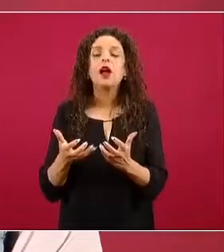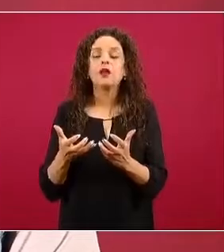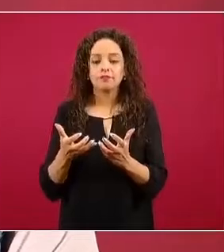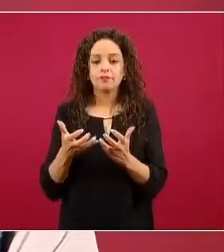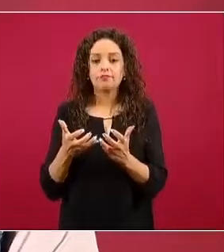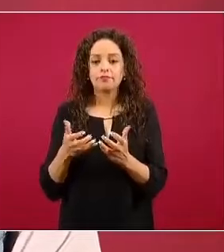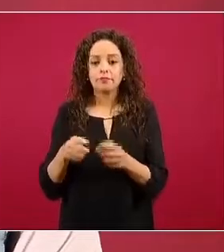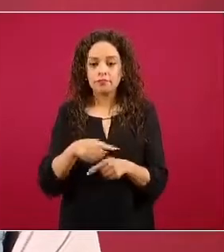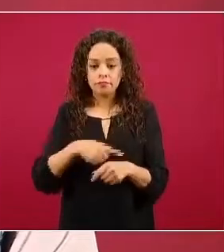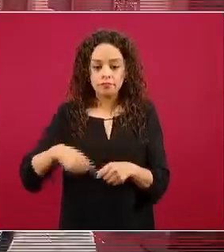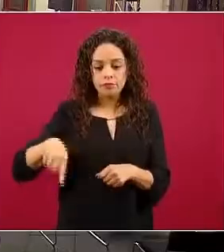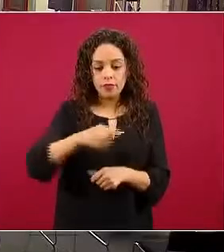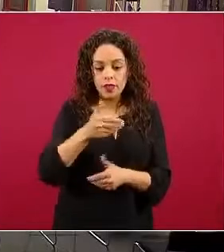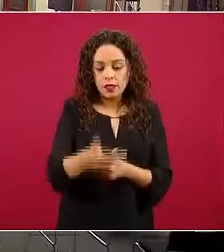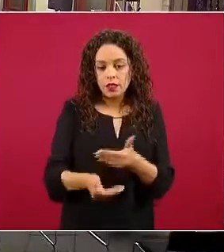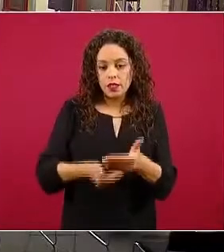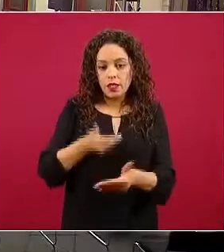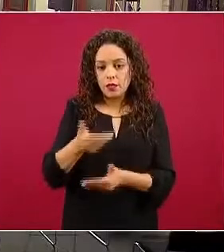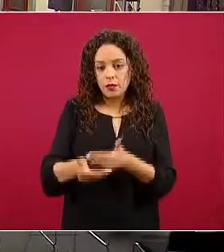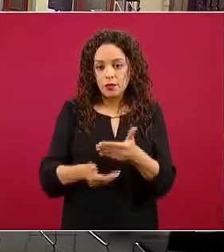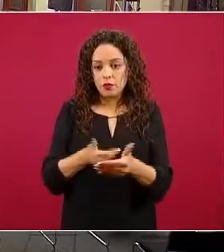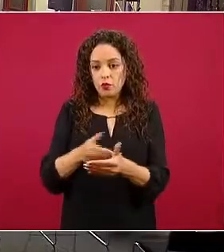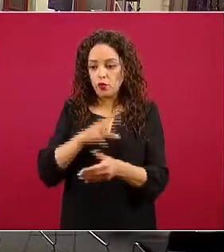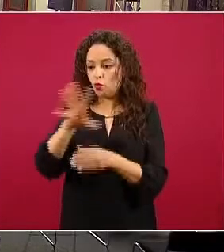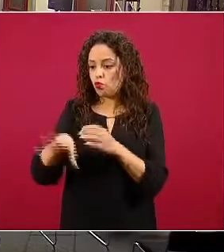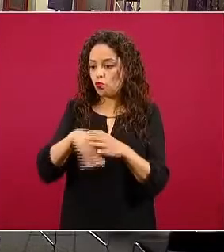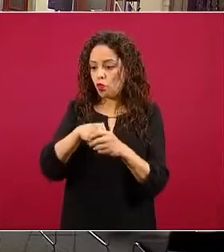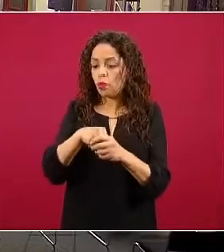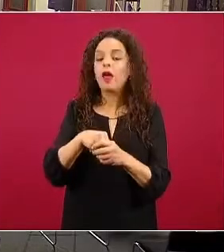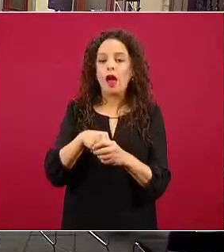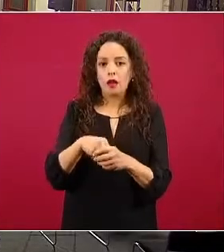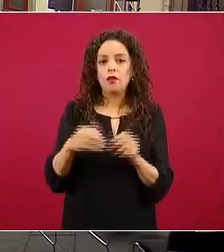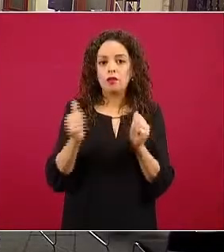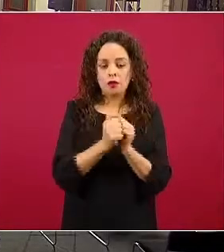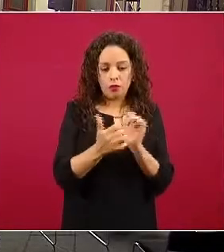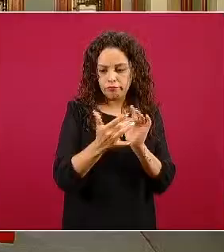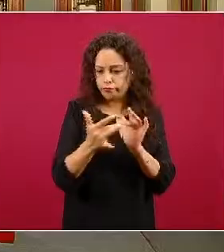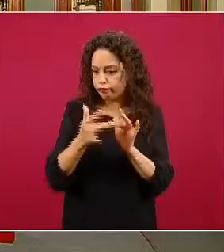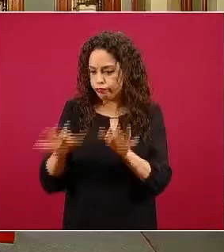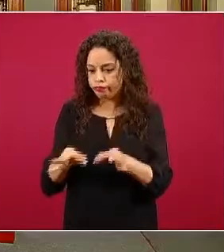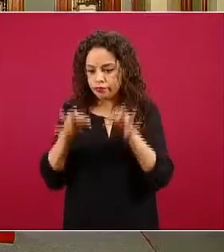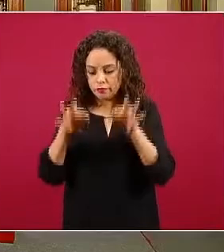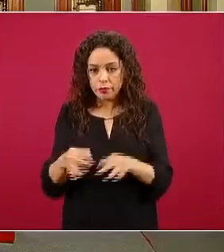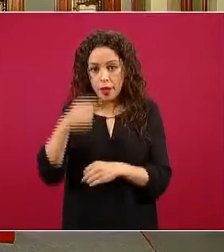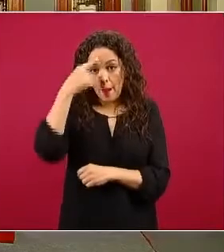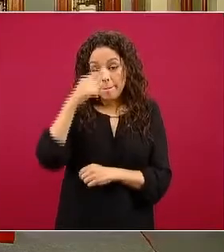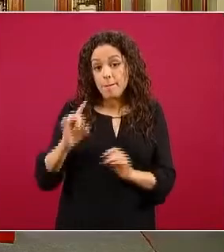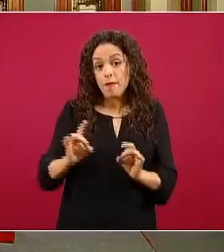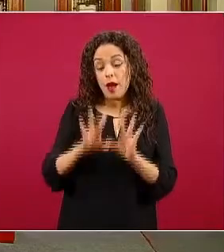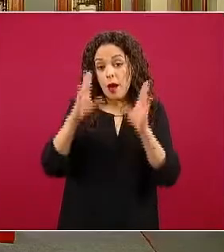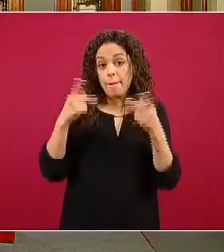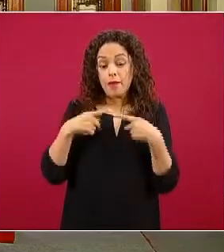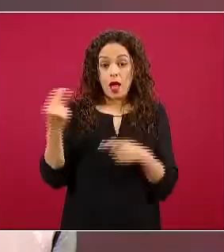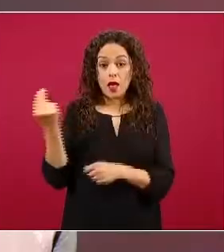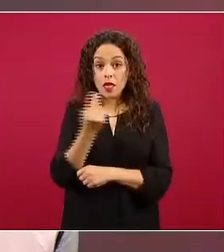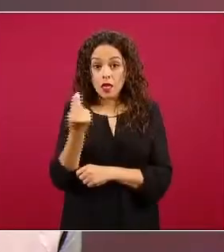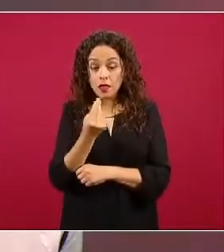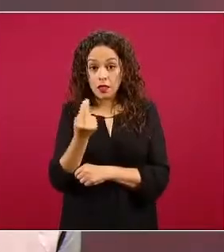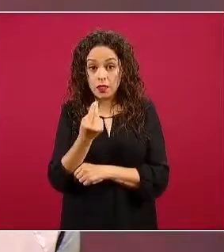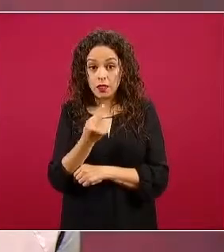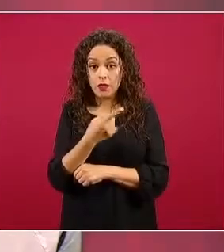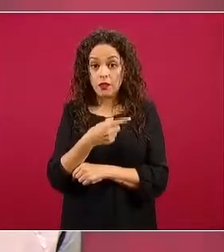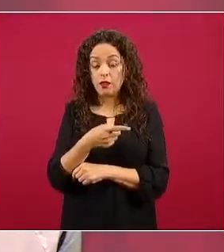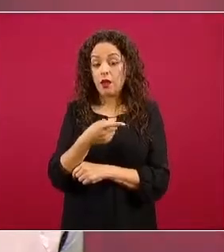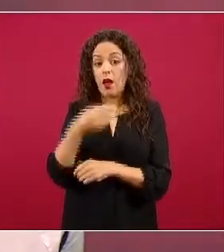red de servicios integrales para que las personas que requieren de una cama por infección